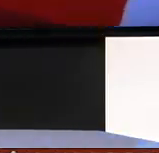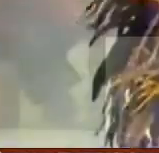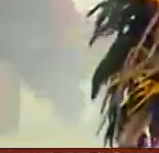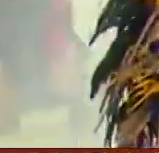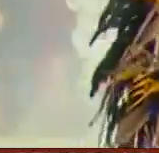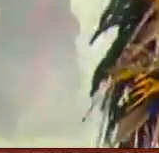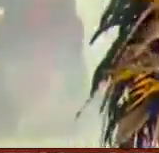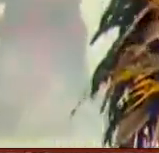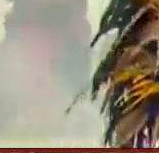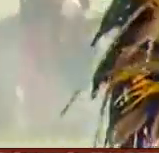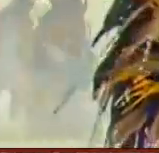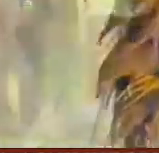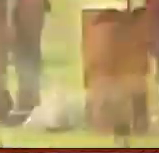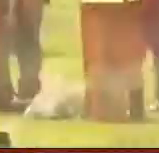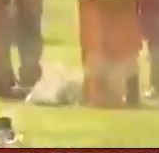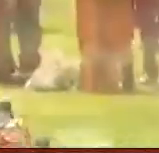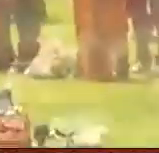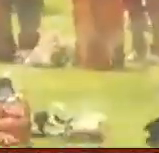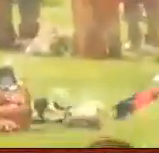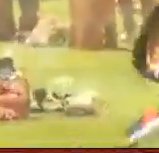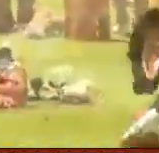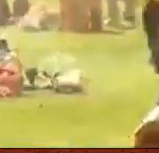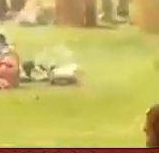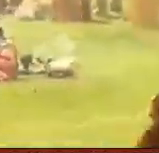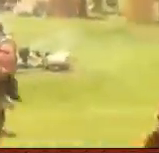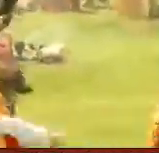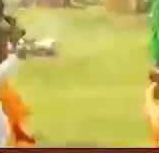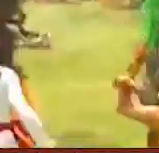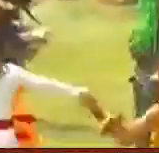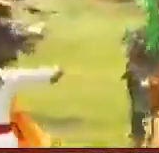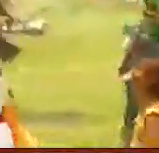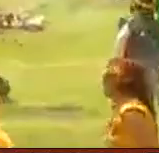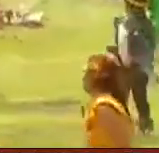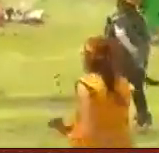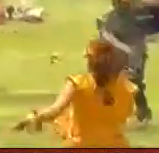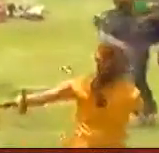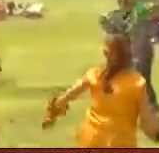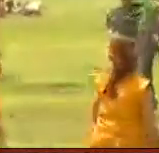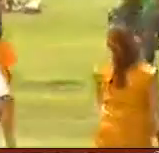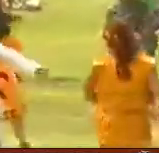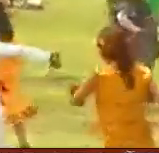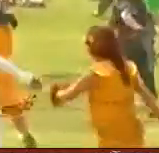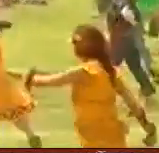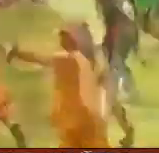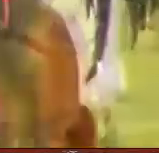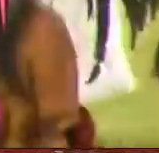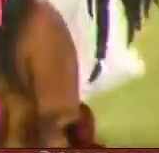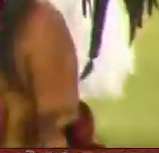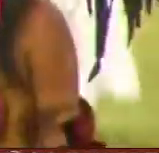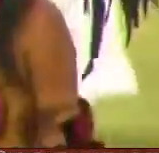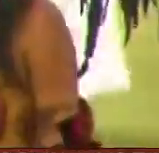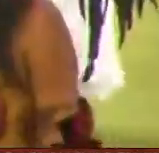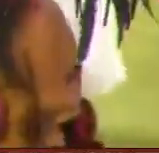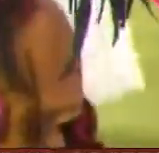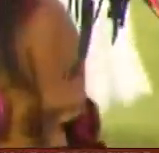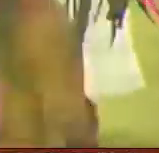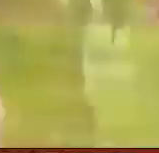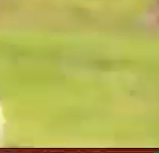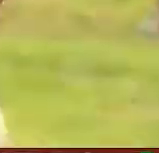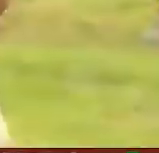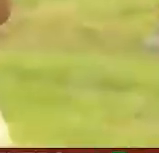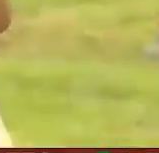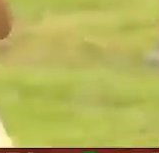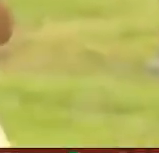danza ceremonial mexicana más grande del mundo, con la participación de 260 danzantes, como usted lo puede